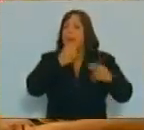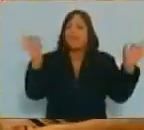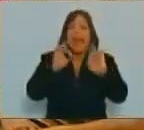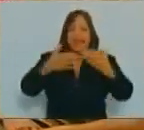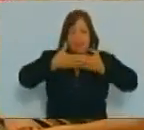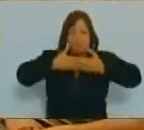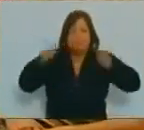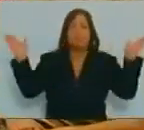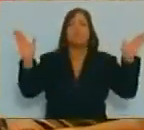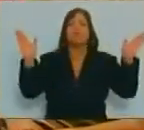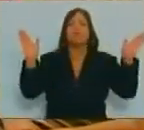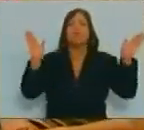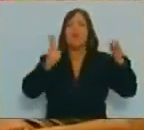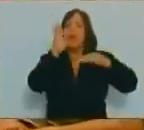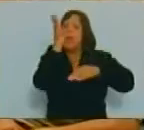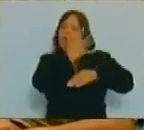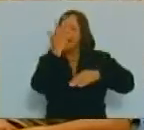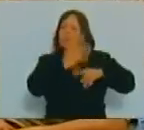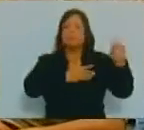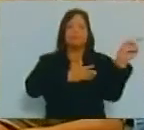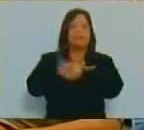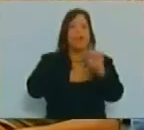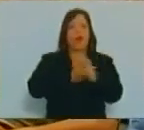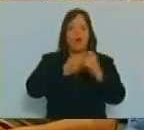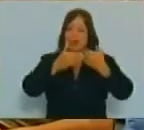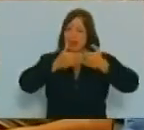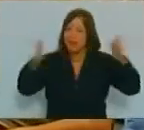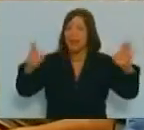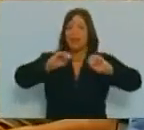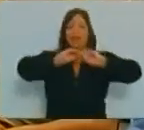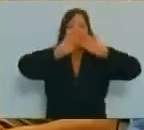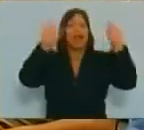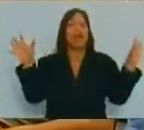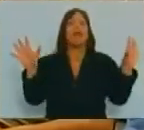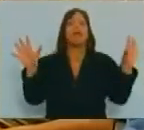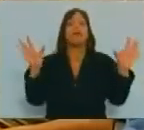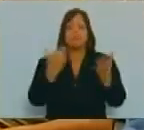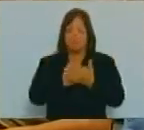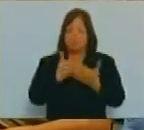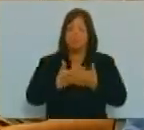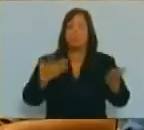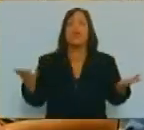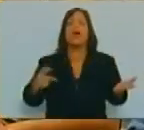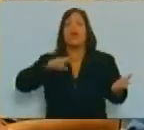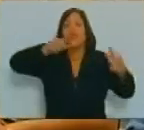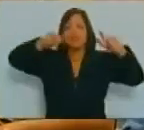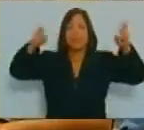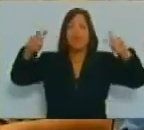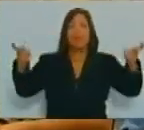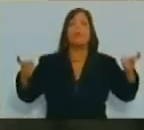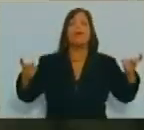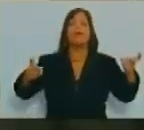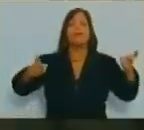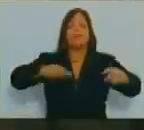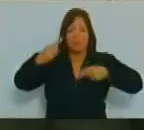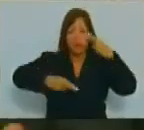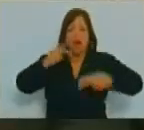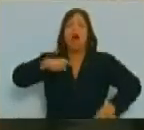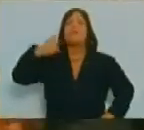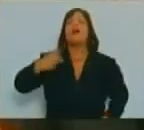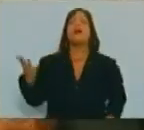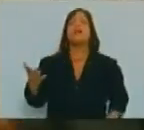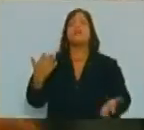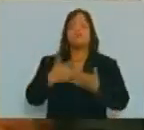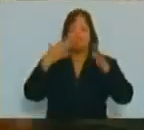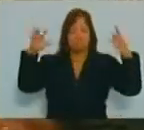sin medias tintas nosotros tenemos que hablar con claridad de ese tema mejores marcos